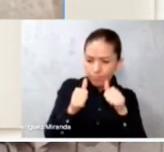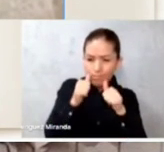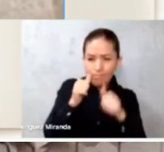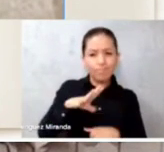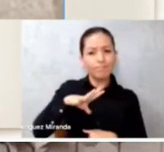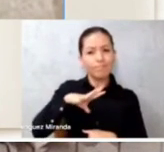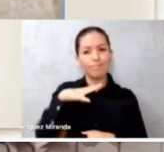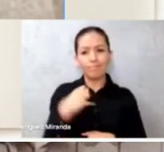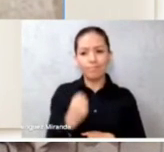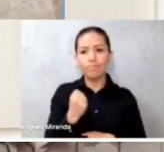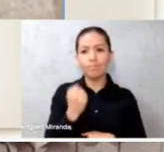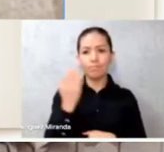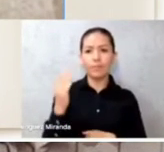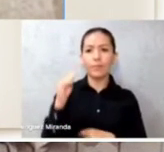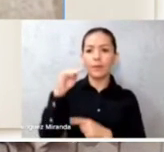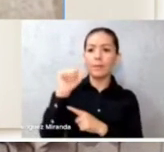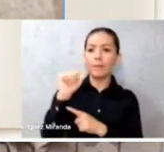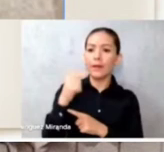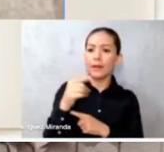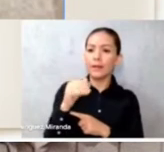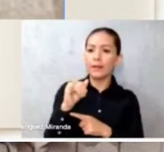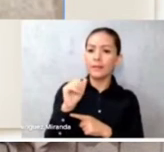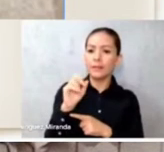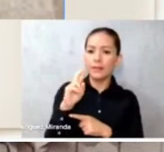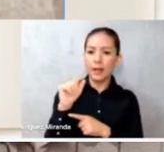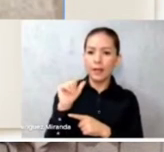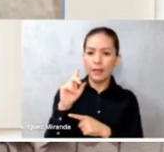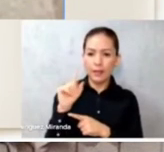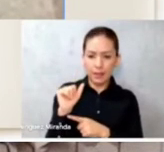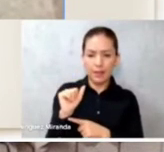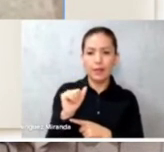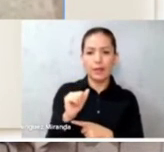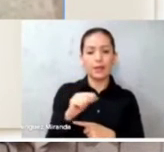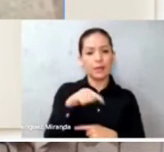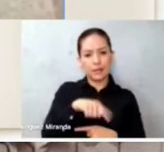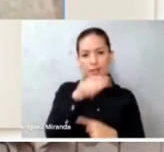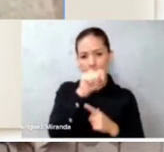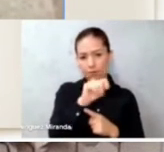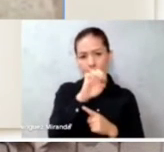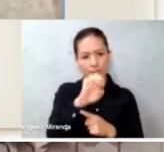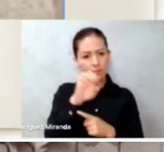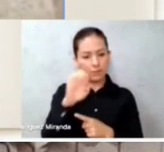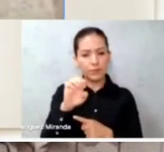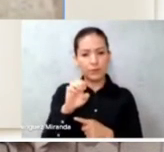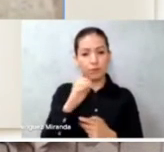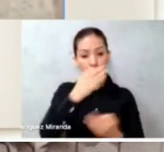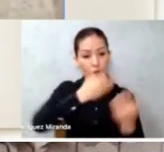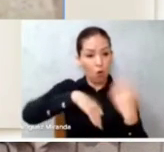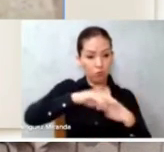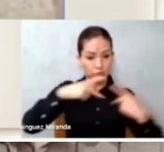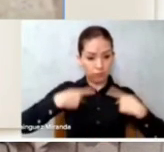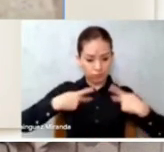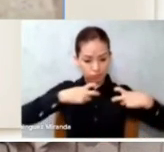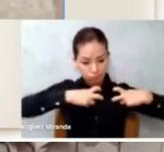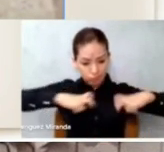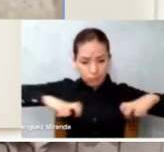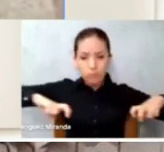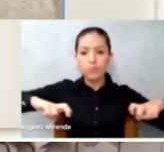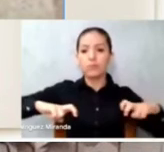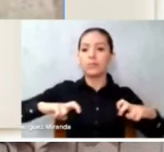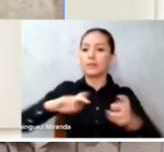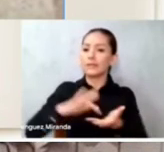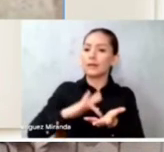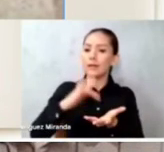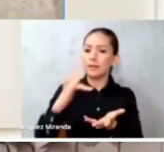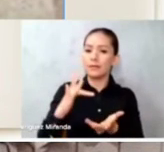magistrada instructora y el personal del Tribunal Estatal Electoral, a quienes los magistrados agradecemos su esfuerzo, empeño